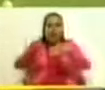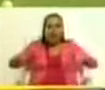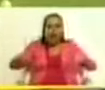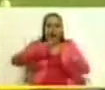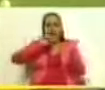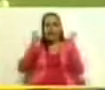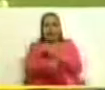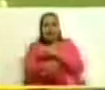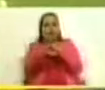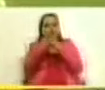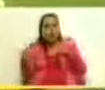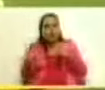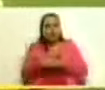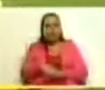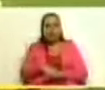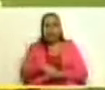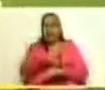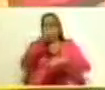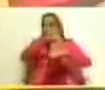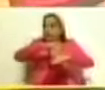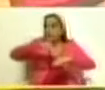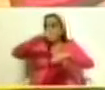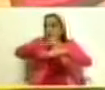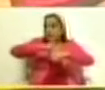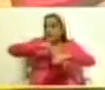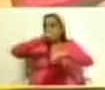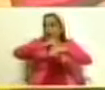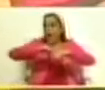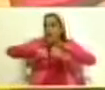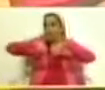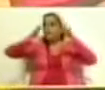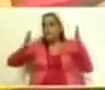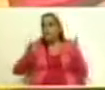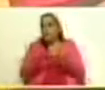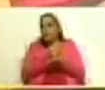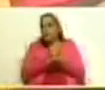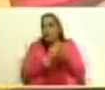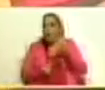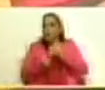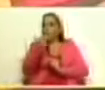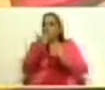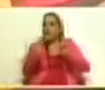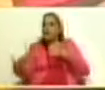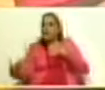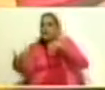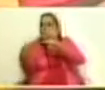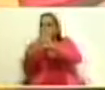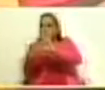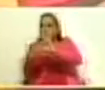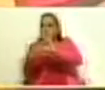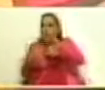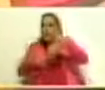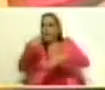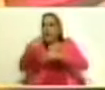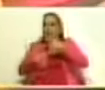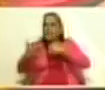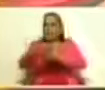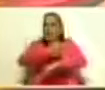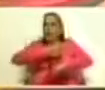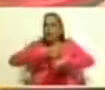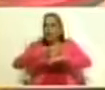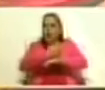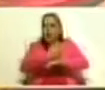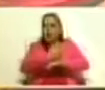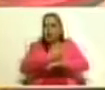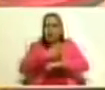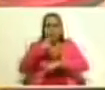todo y nos llama de manera inédita en el mundo a construir colectivamente el plan de gobierno